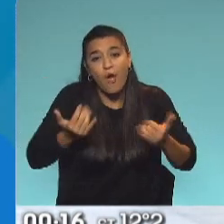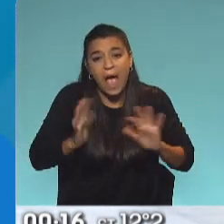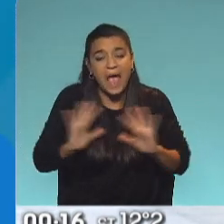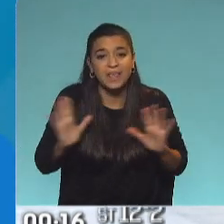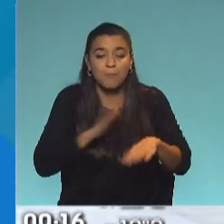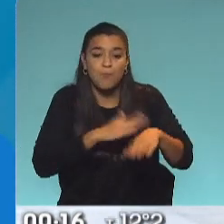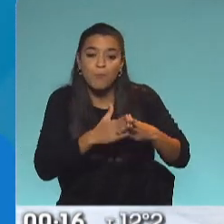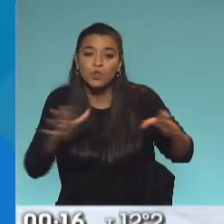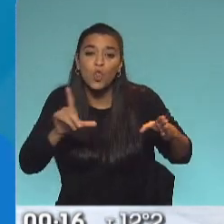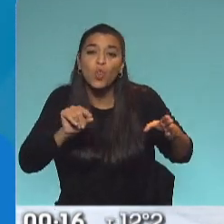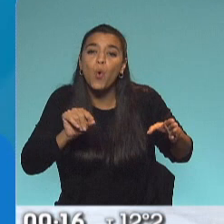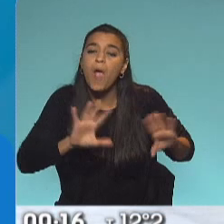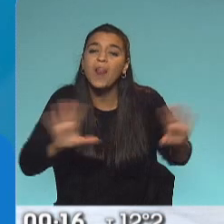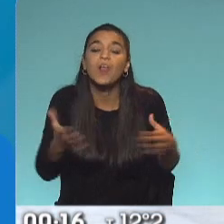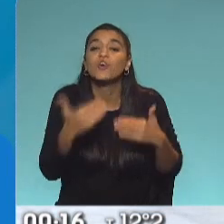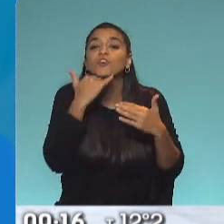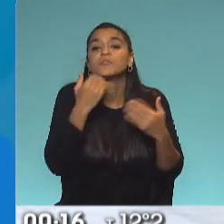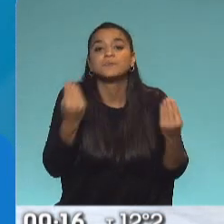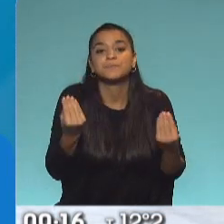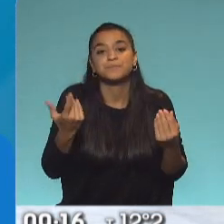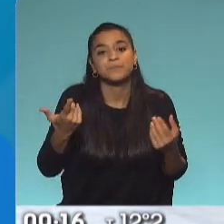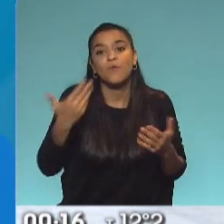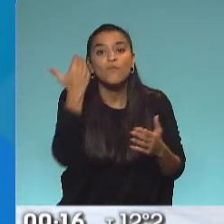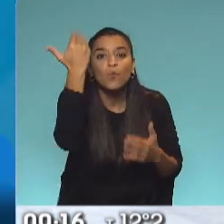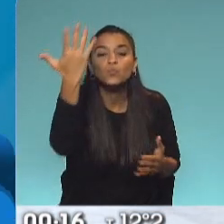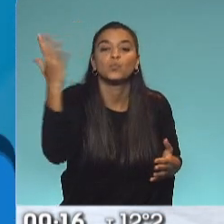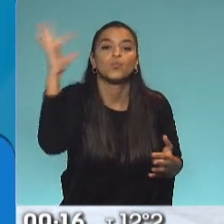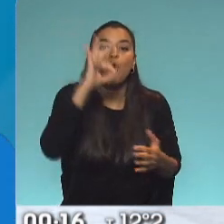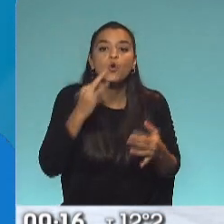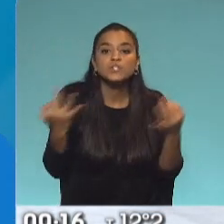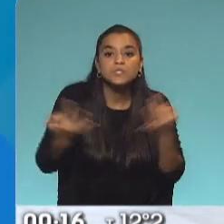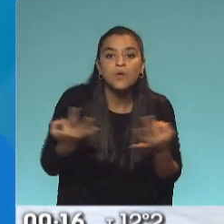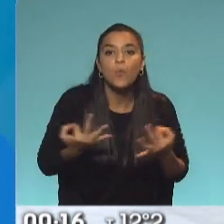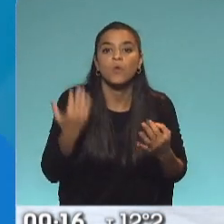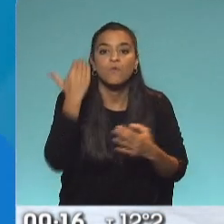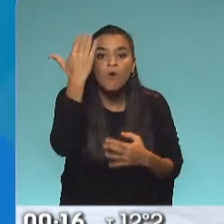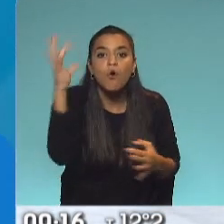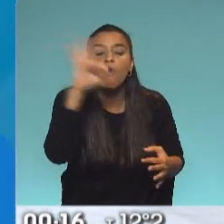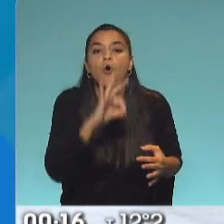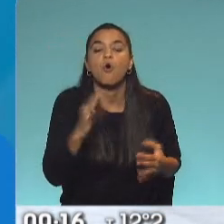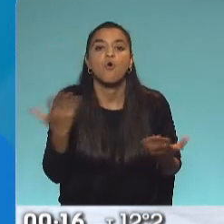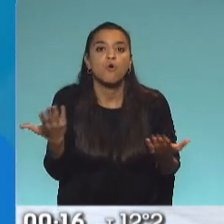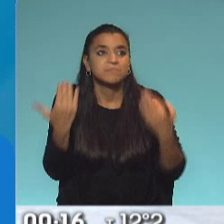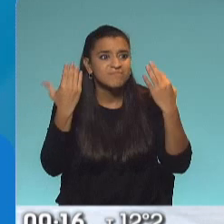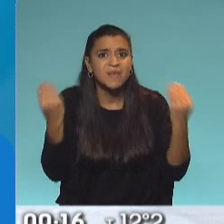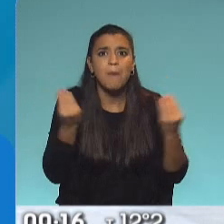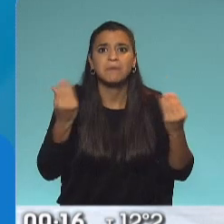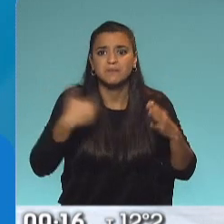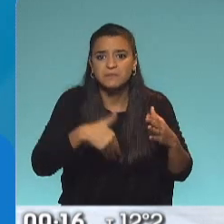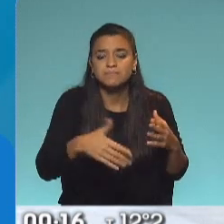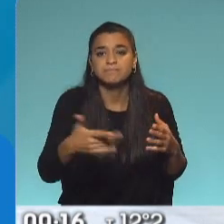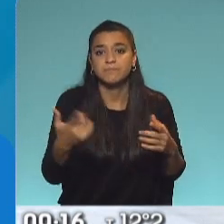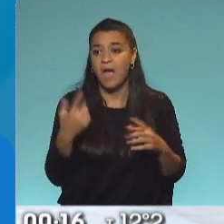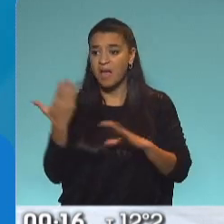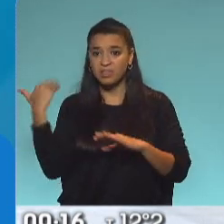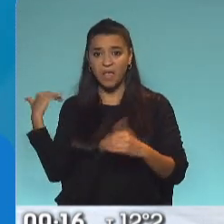es un duelo con respecto vaya a saber qué construcción de futuro de seguridad de futuro seguridad ilusoria de futuro que teníamos